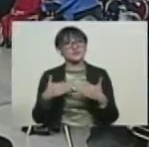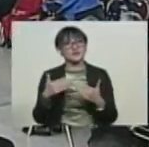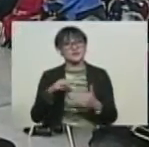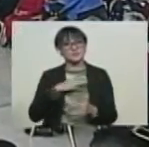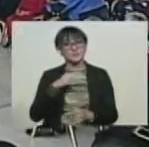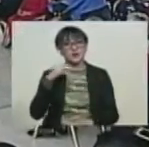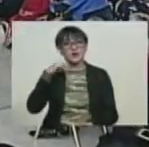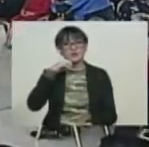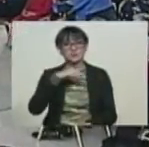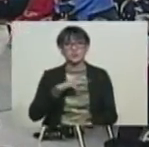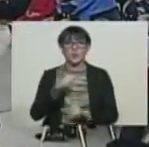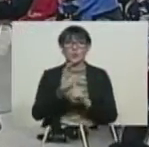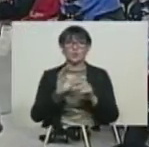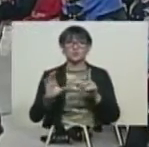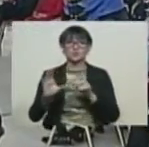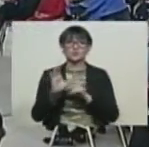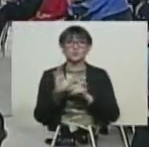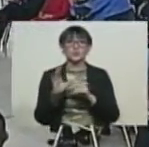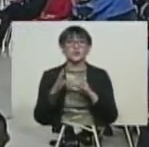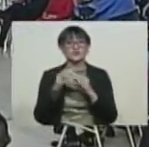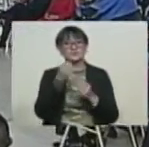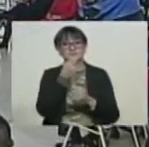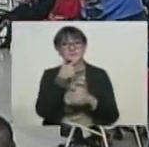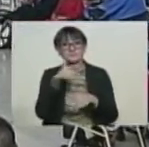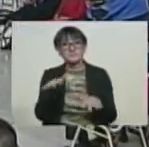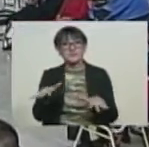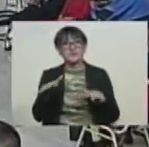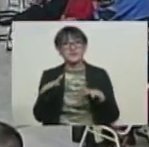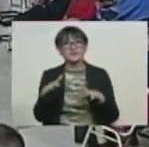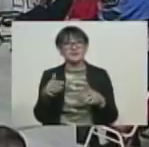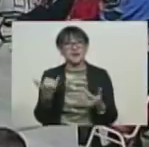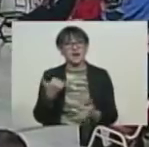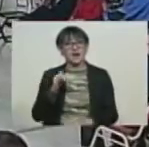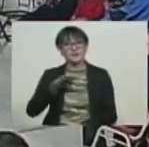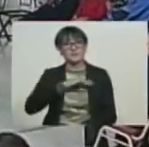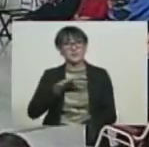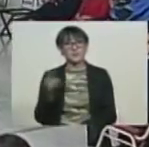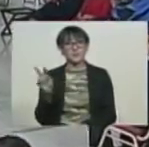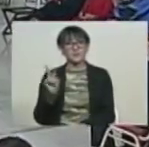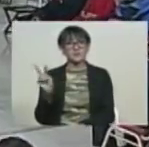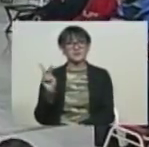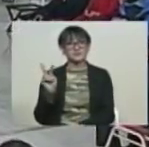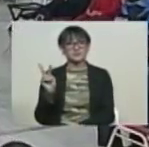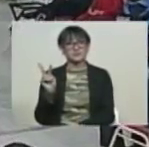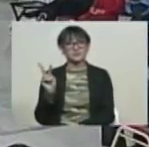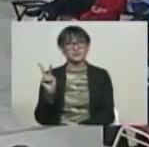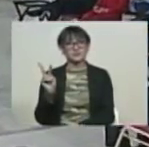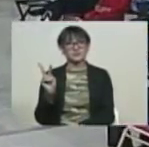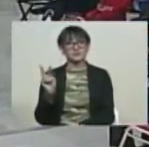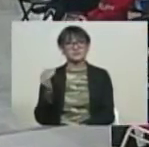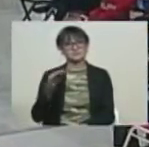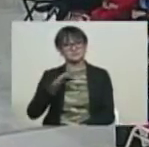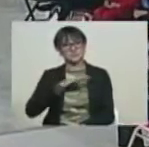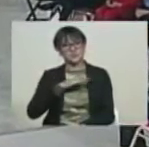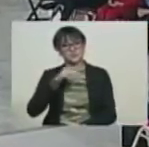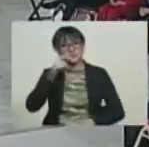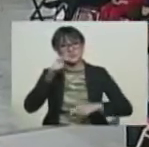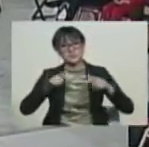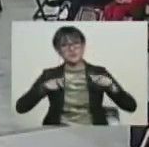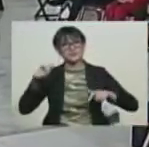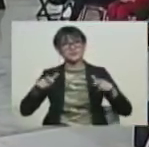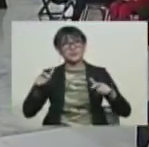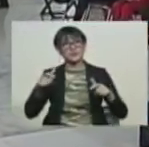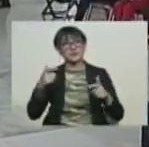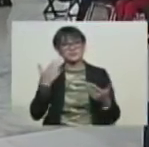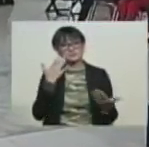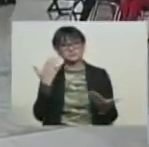nuestras tradiciones, de toda esa belleza que tenemos en Venezuela y sobre todo de nuestra gente. Y este